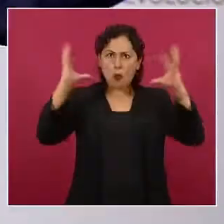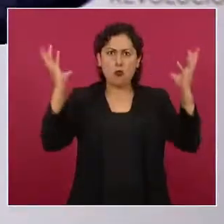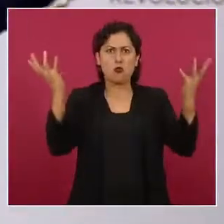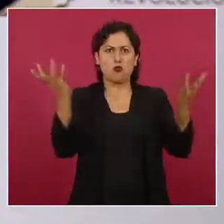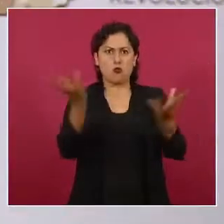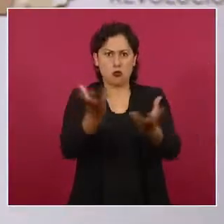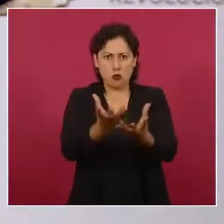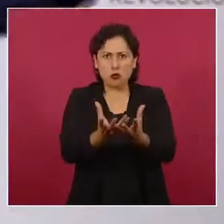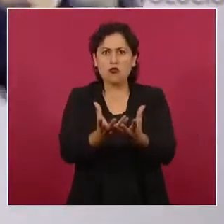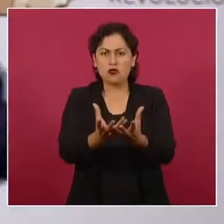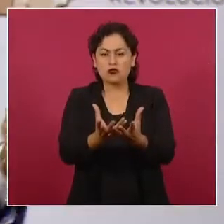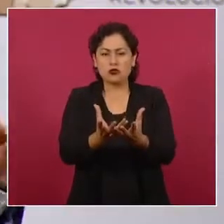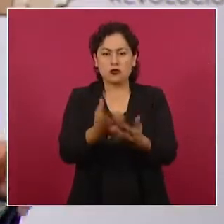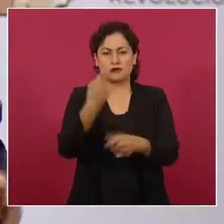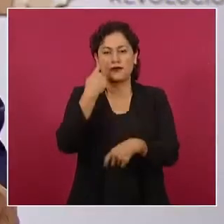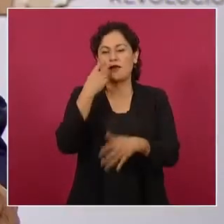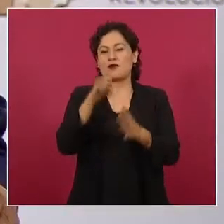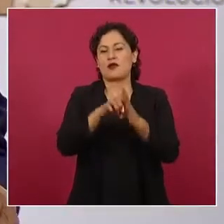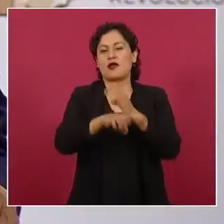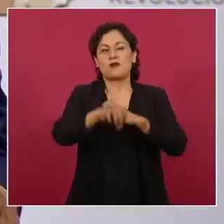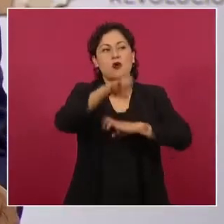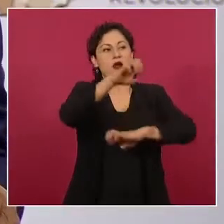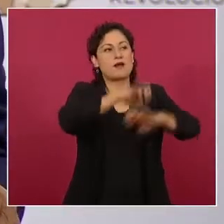empresas fachadas,